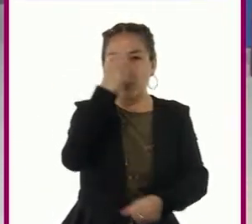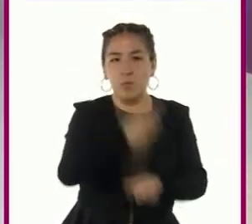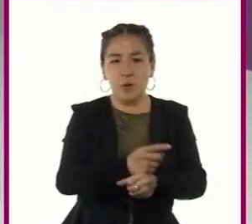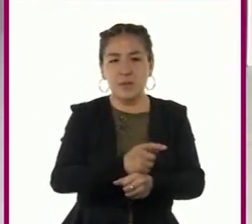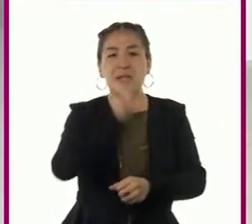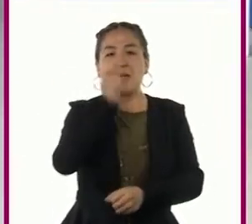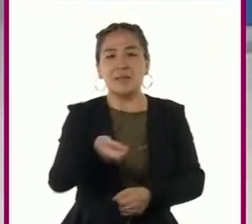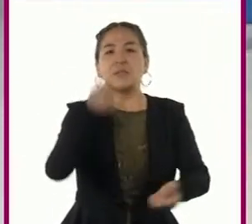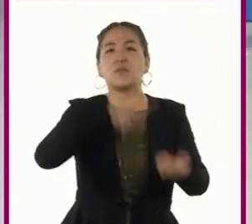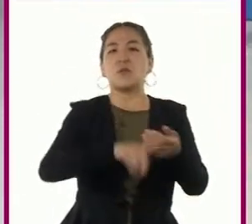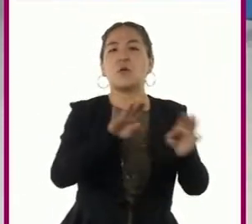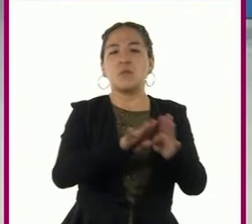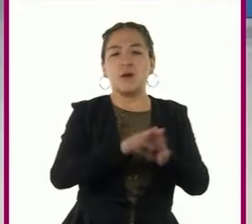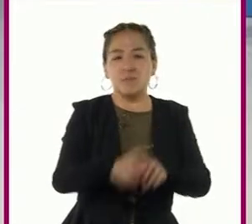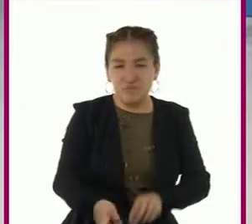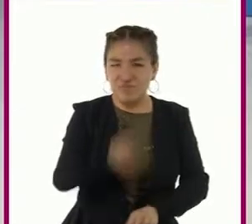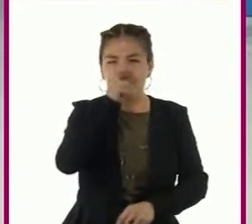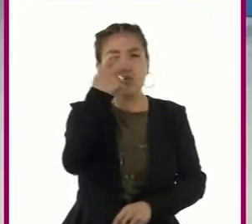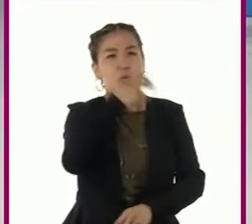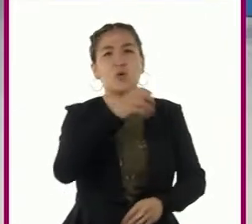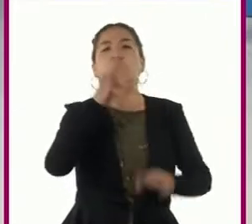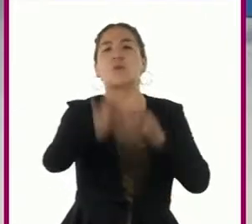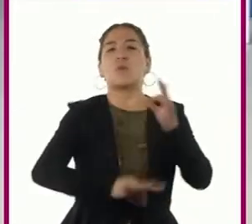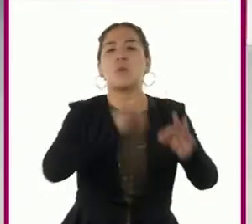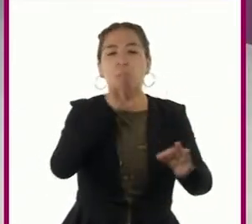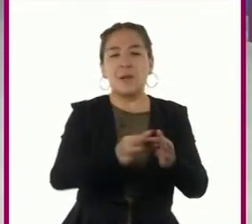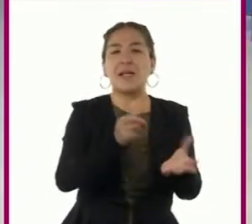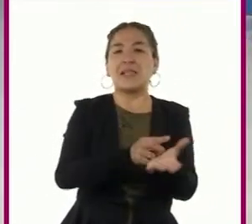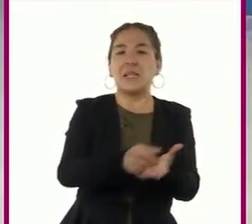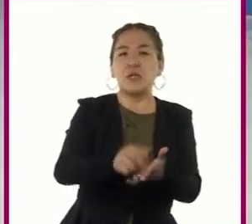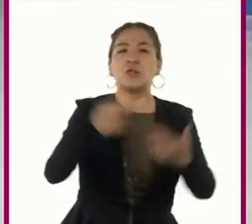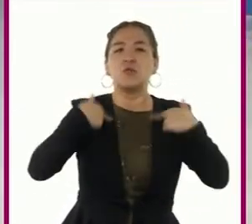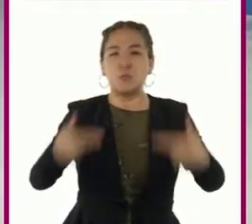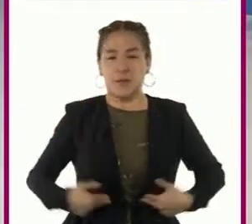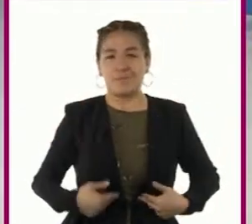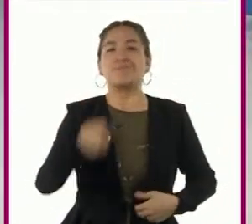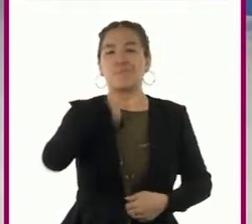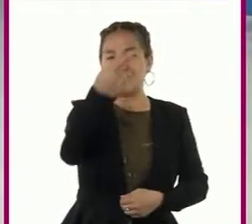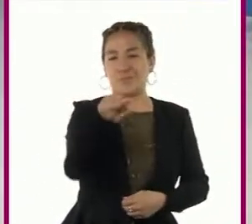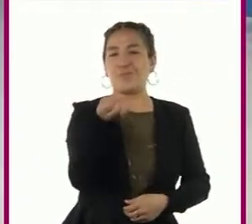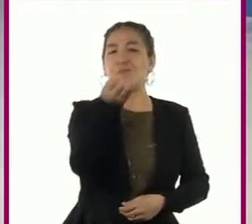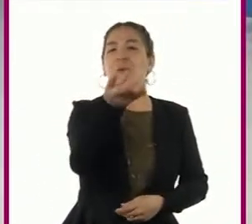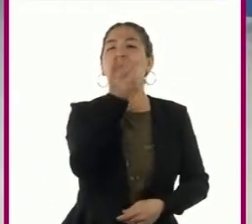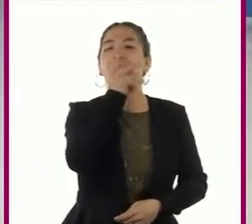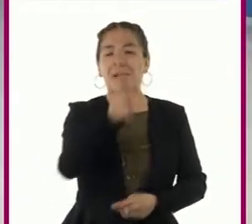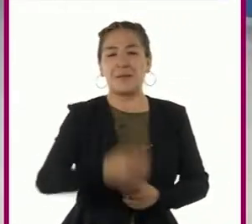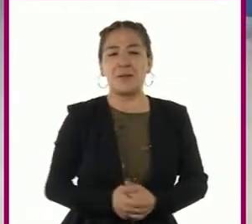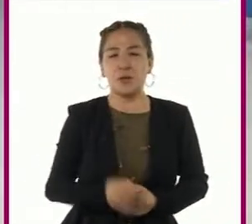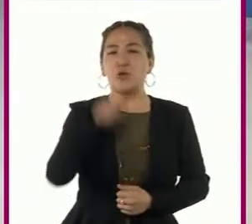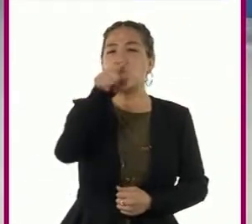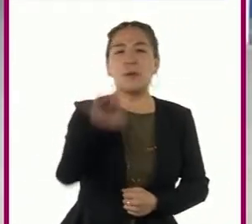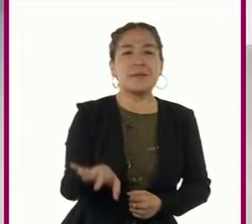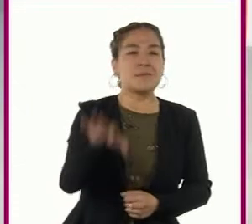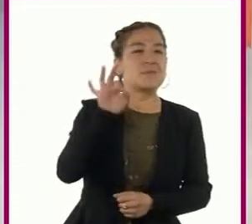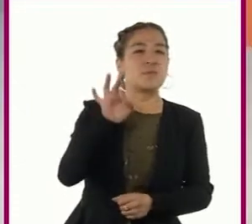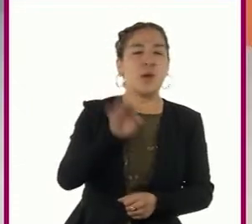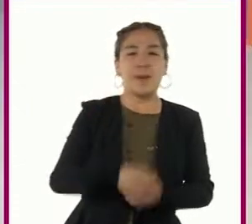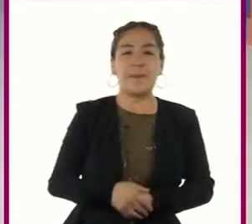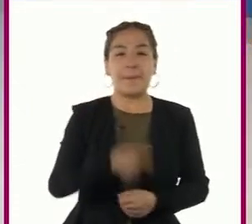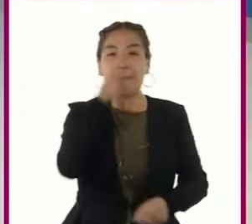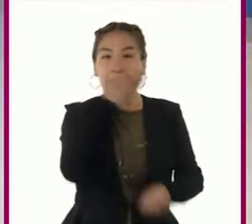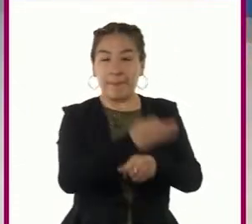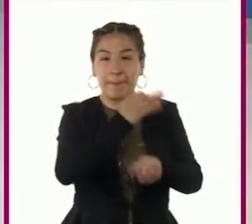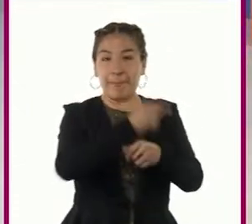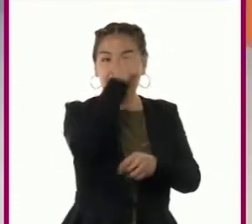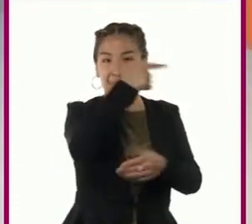que exijan el cumplimiento de los derechos humanos? Les doy una pista. Elijan entre la siguiente lista que